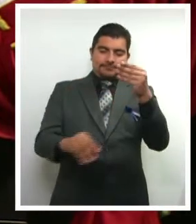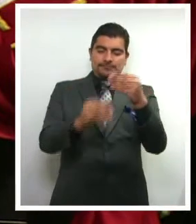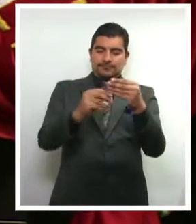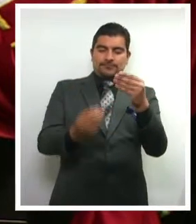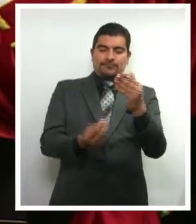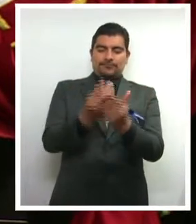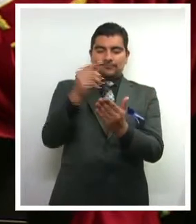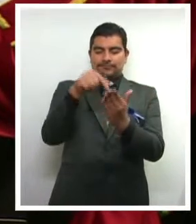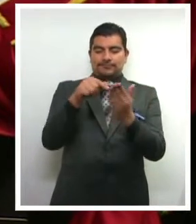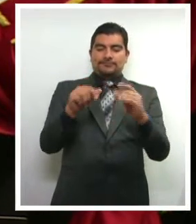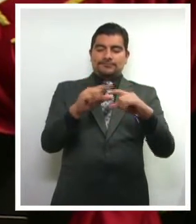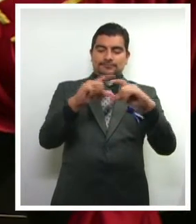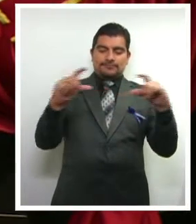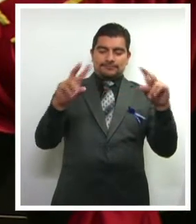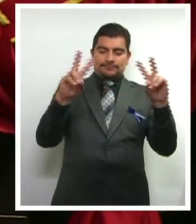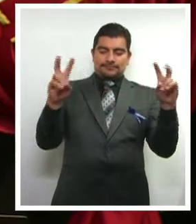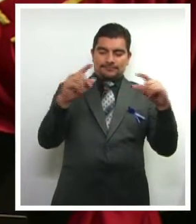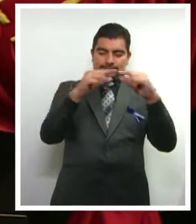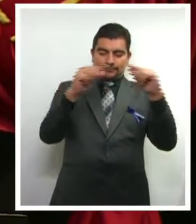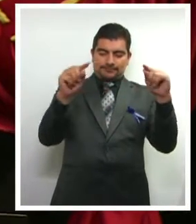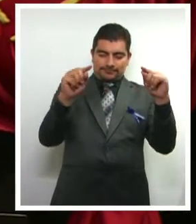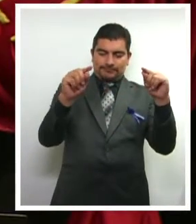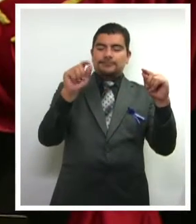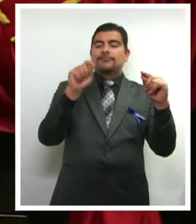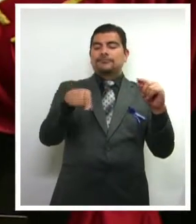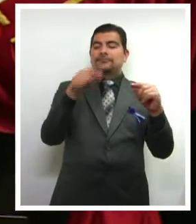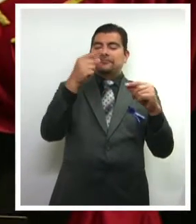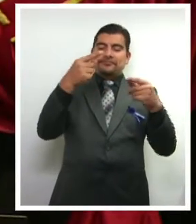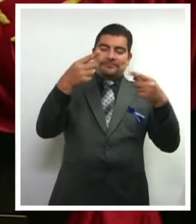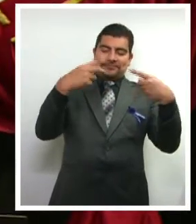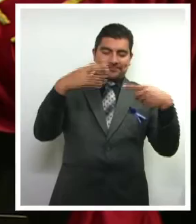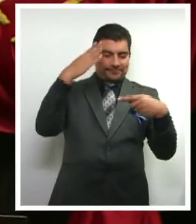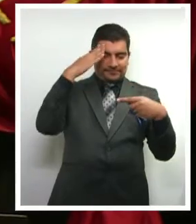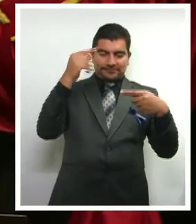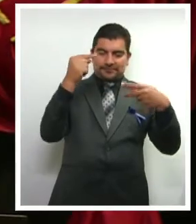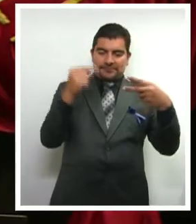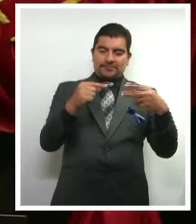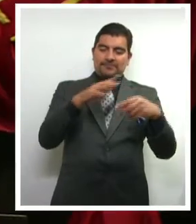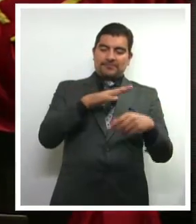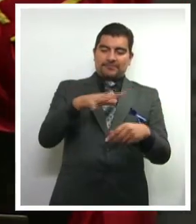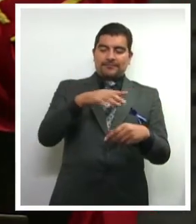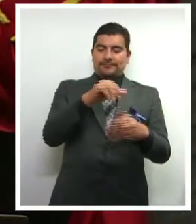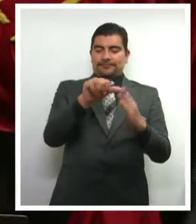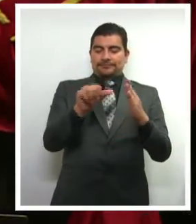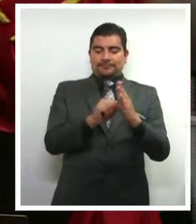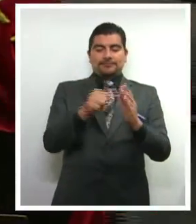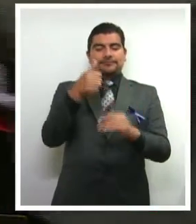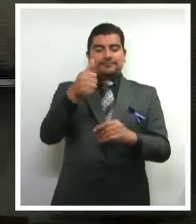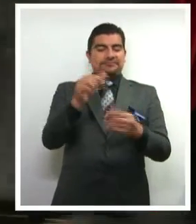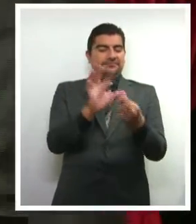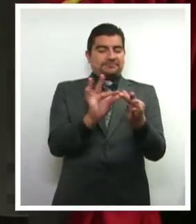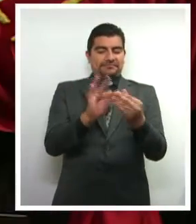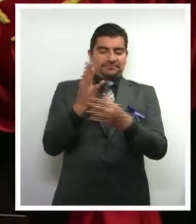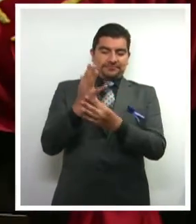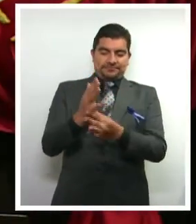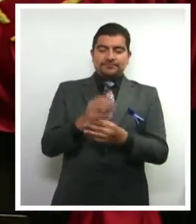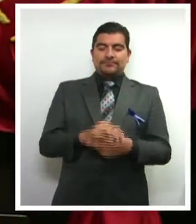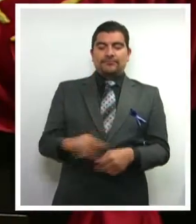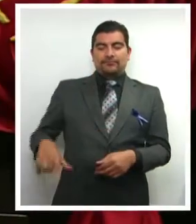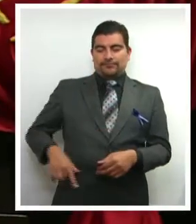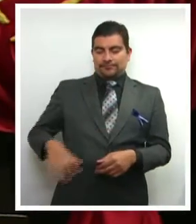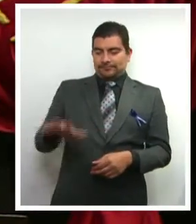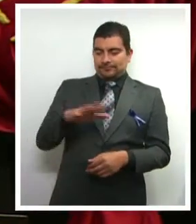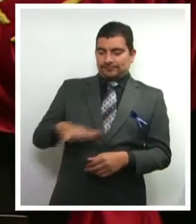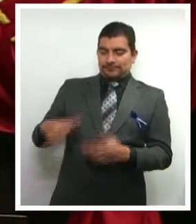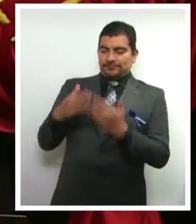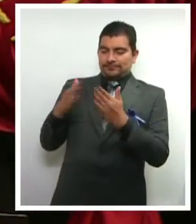en el título preliminar, Principios Generales, después del artículo 6, que dice, del Gobierno abierto,